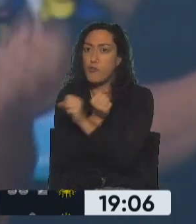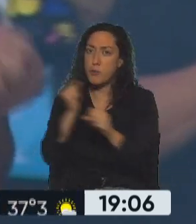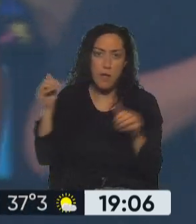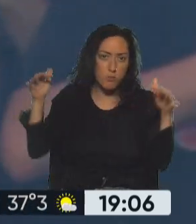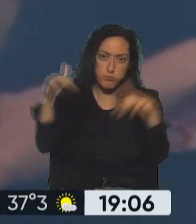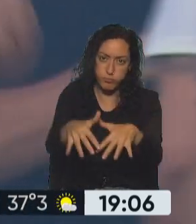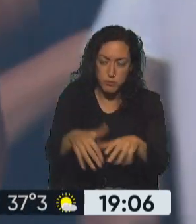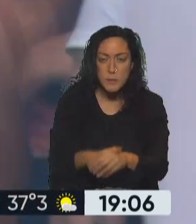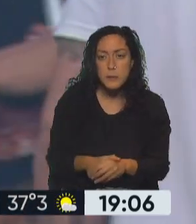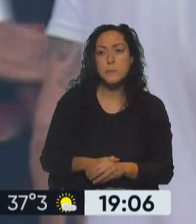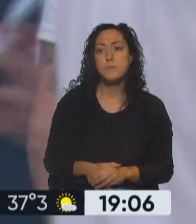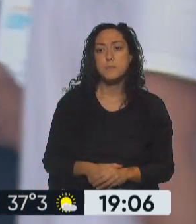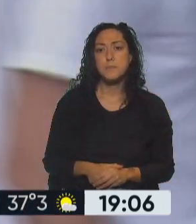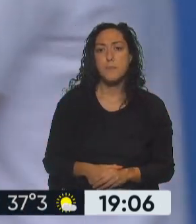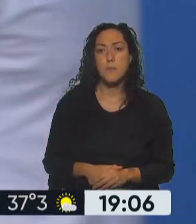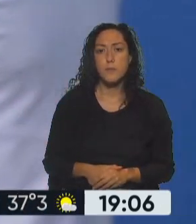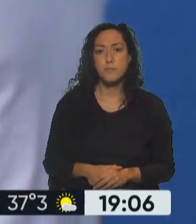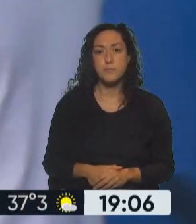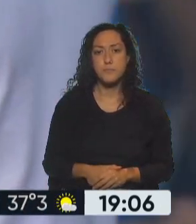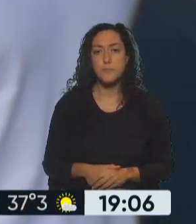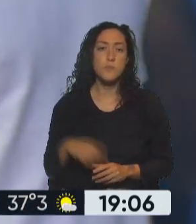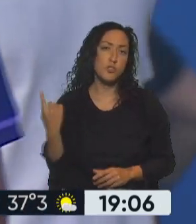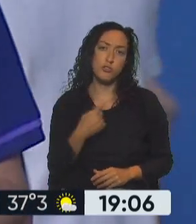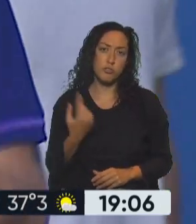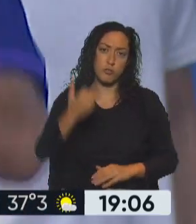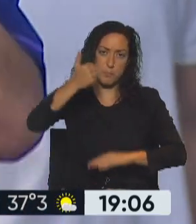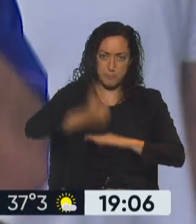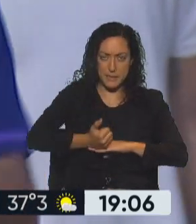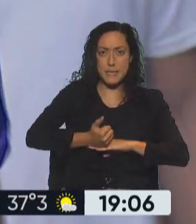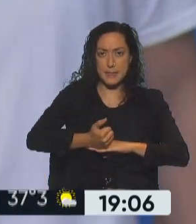Plata. Vamos y venimos porque estaremos presentes como Televisión Pública Noticias.